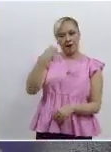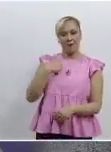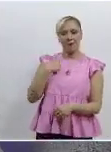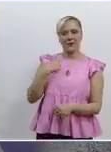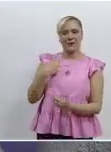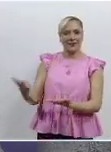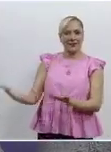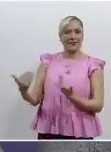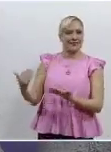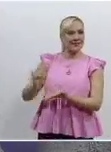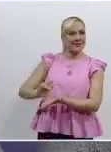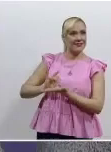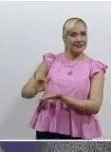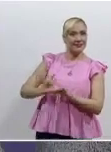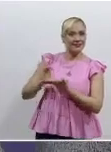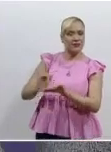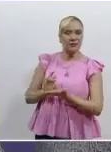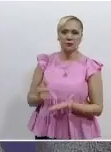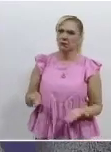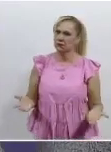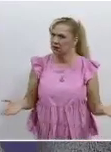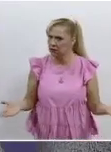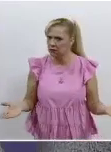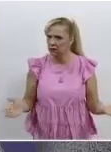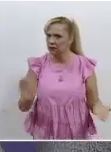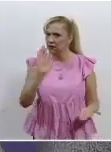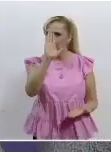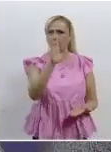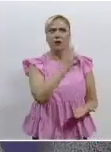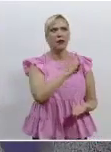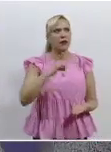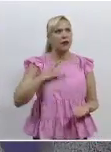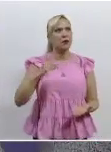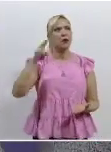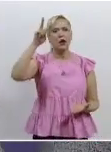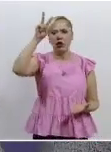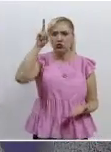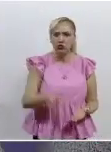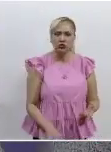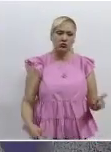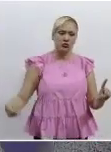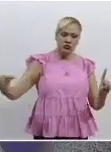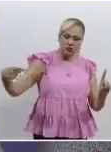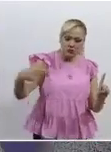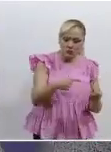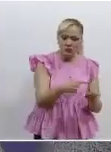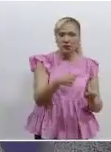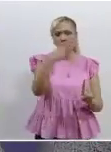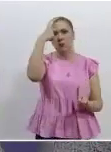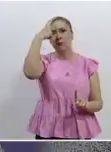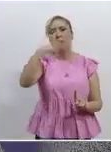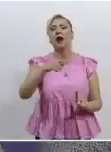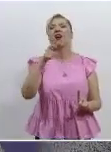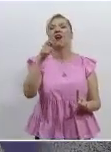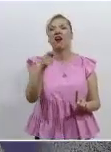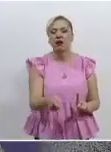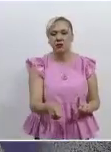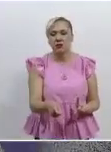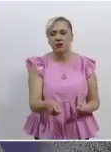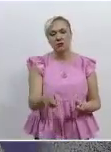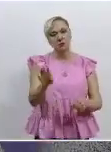institución pública no se traduce en acciones concretas que redunden en